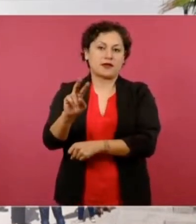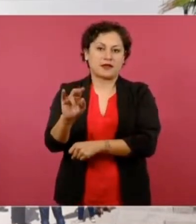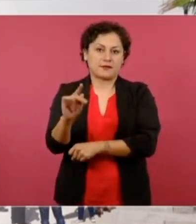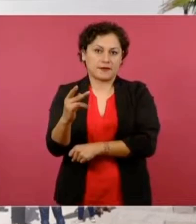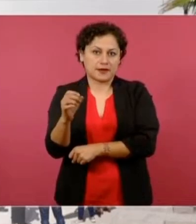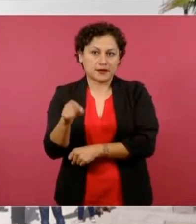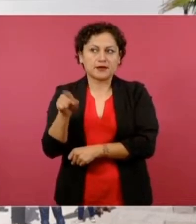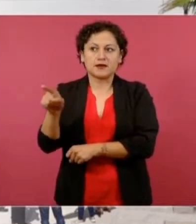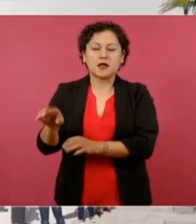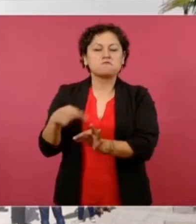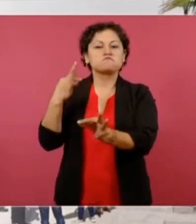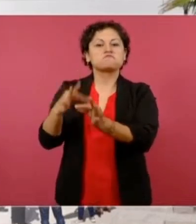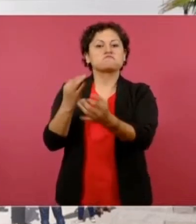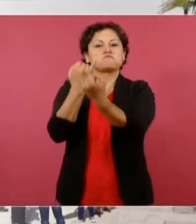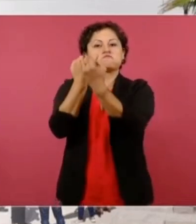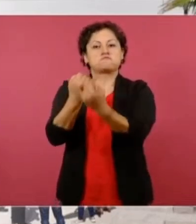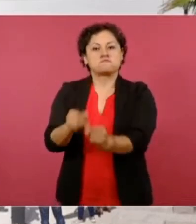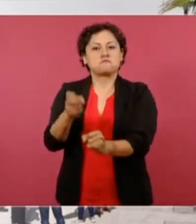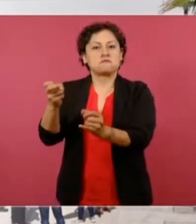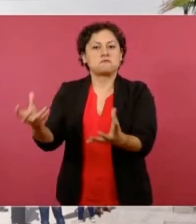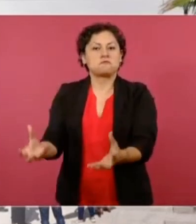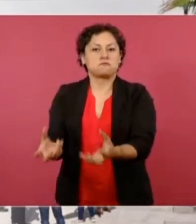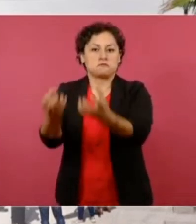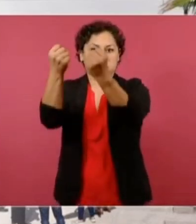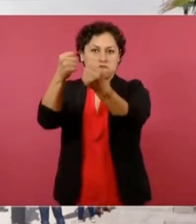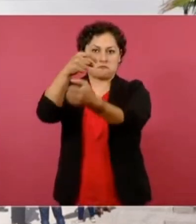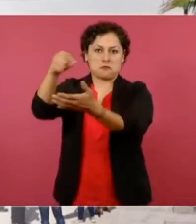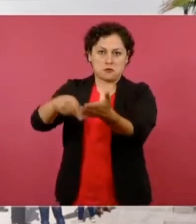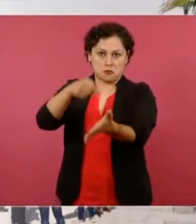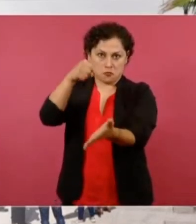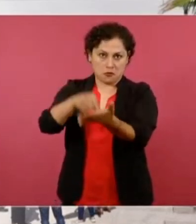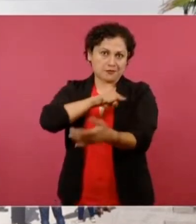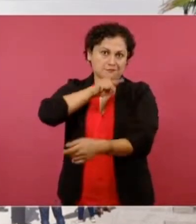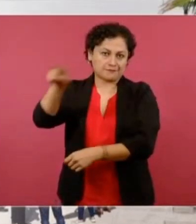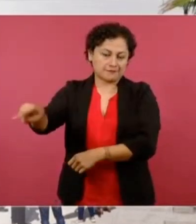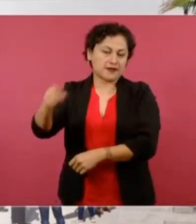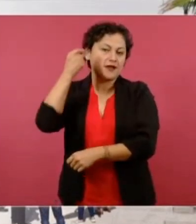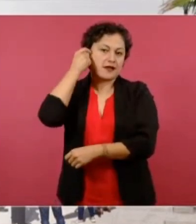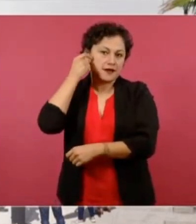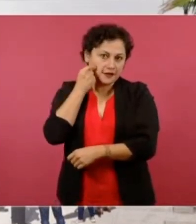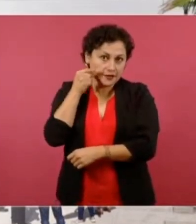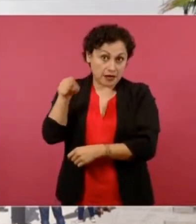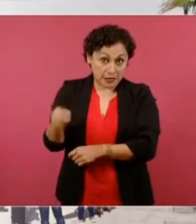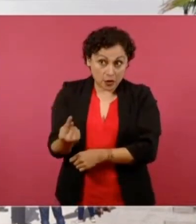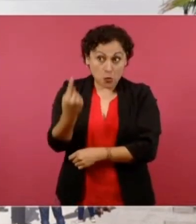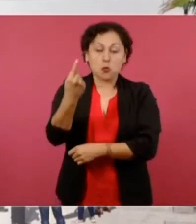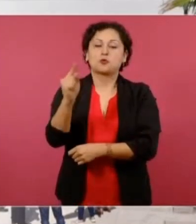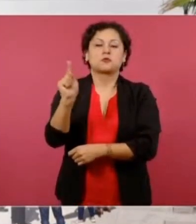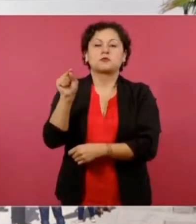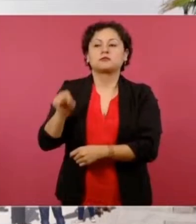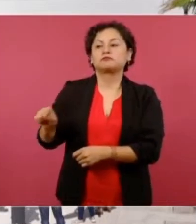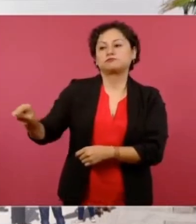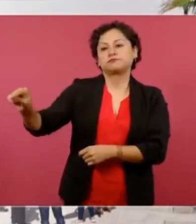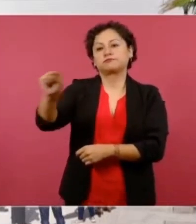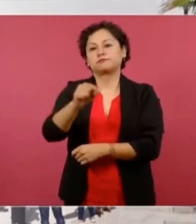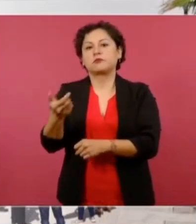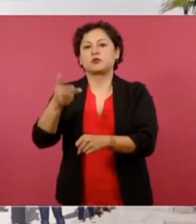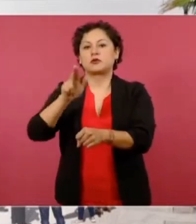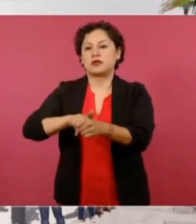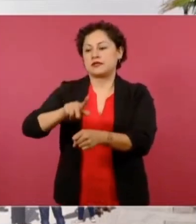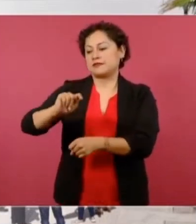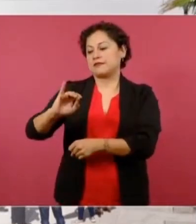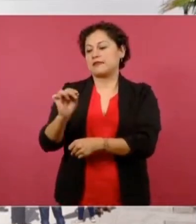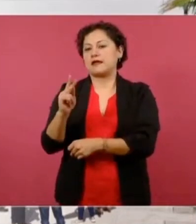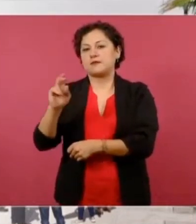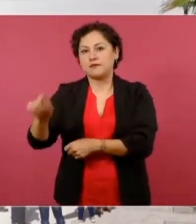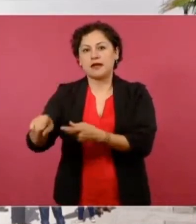hospitales abandonados en la entidad, allá en Guerrero. Pero no es el único, también se concluyeron el Hospital de Tecpan de